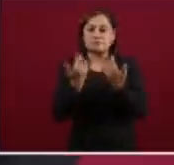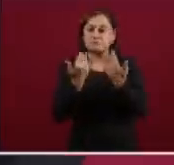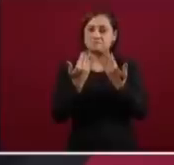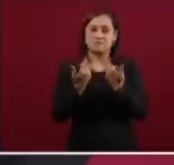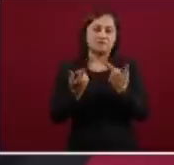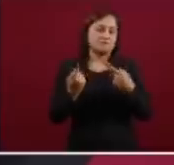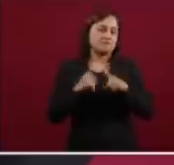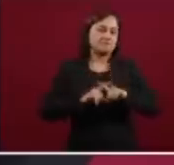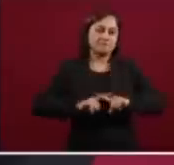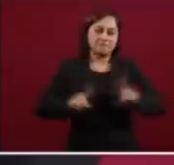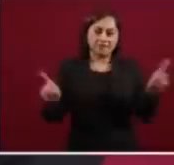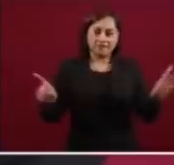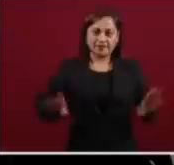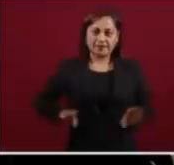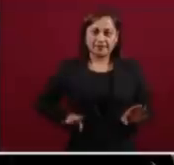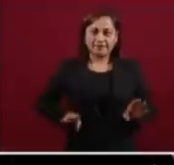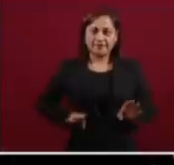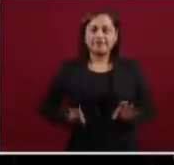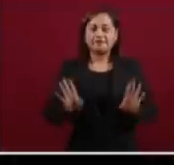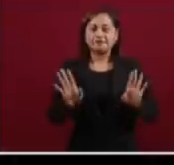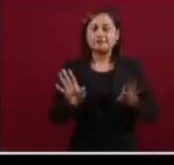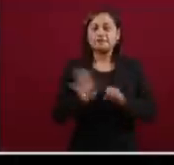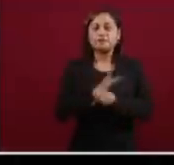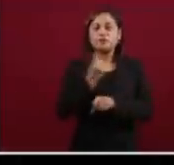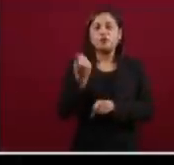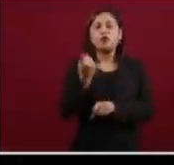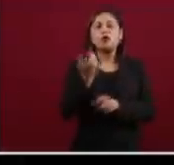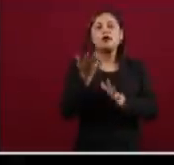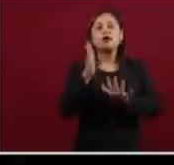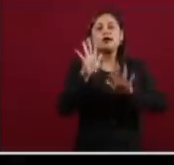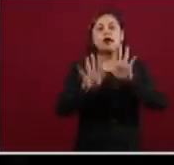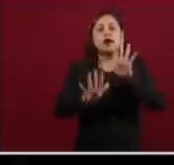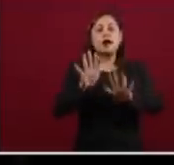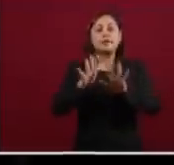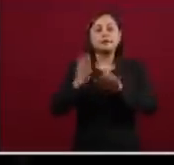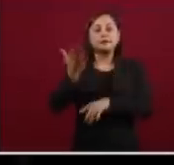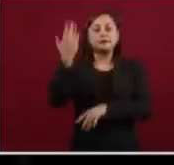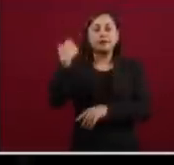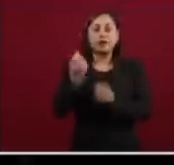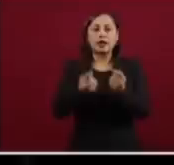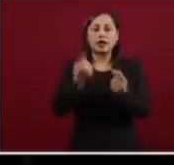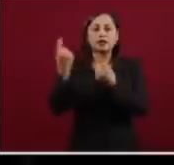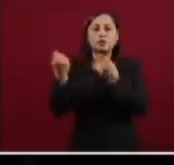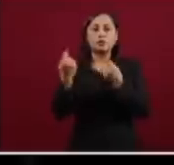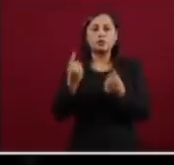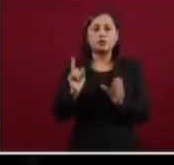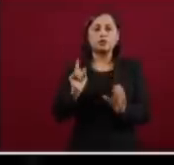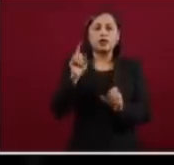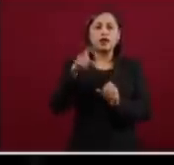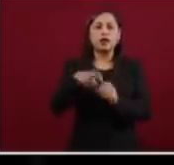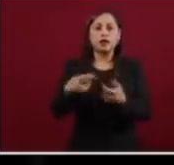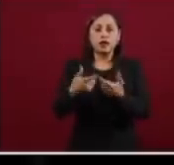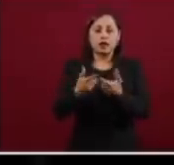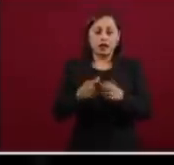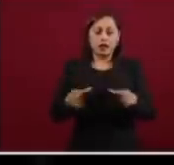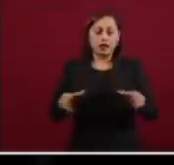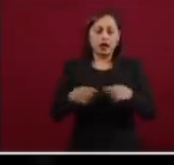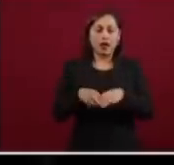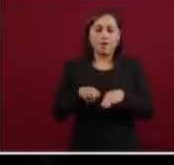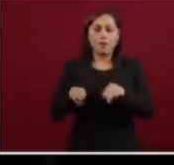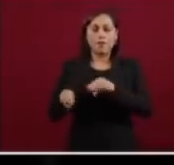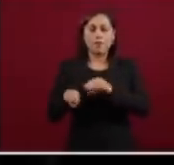aunque diga porque había también la falsedad es decir soy de izquierda y